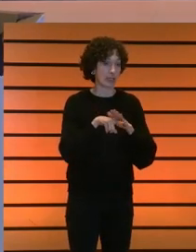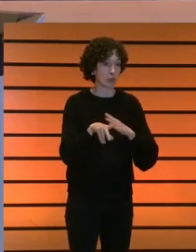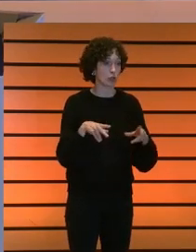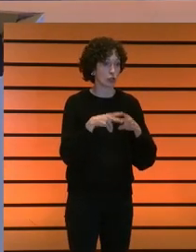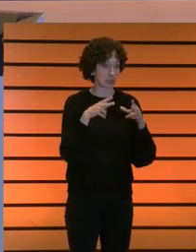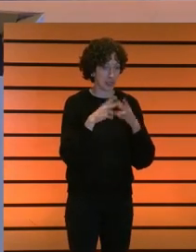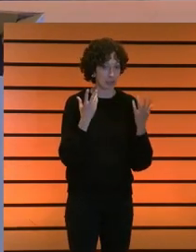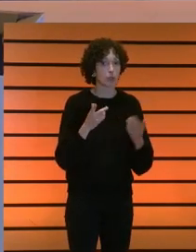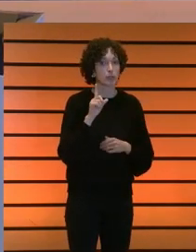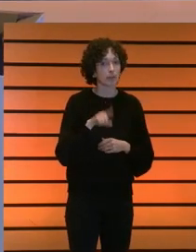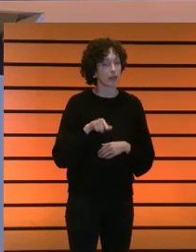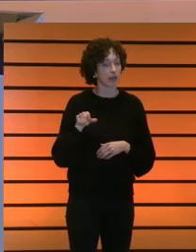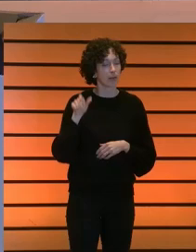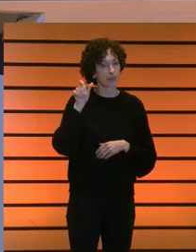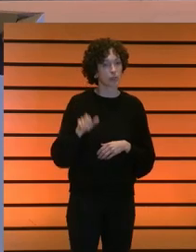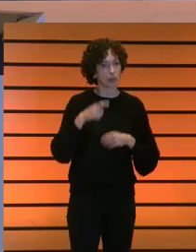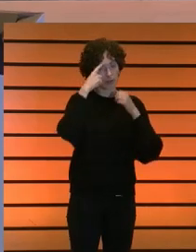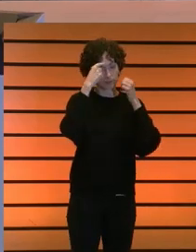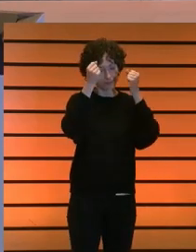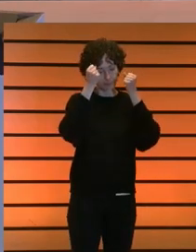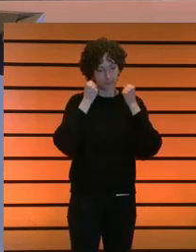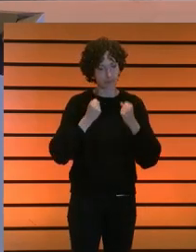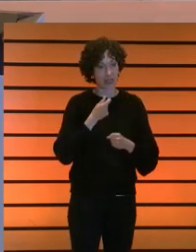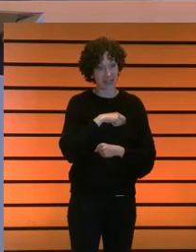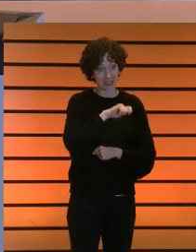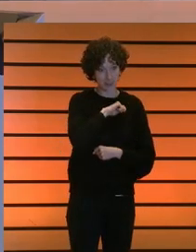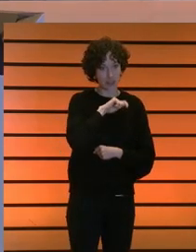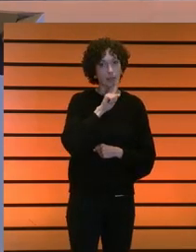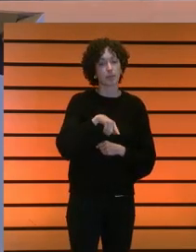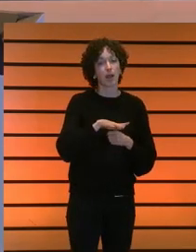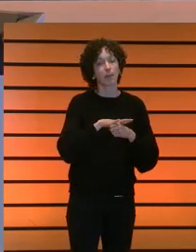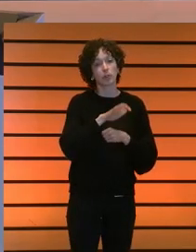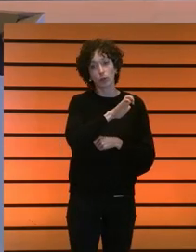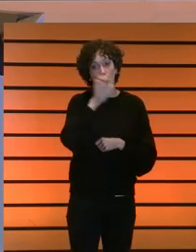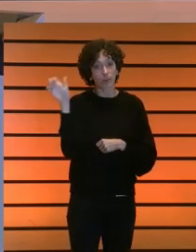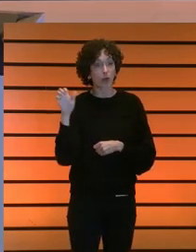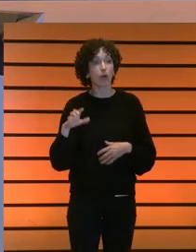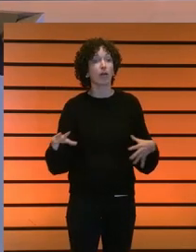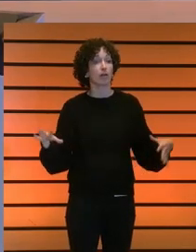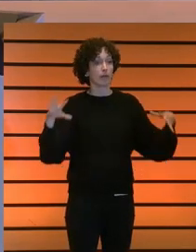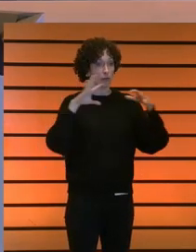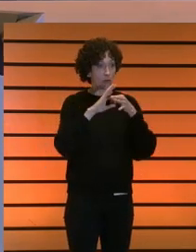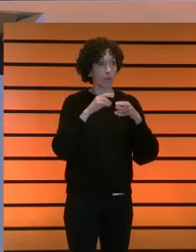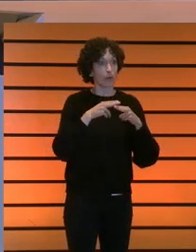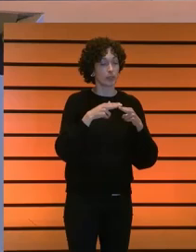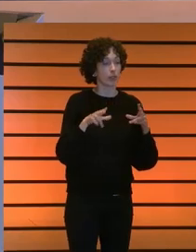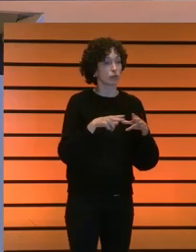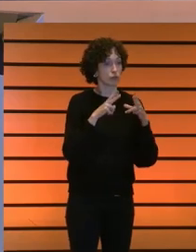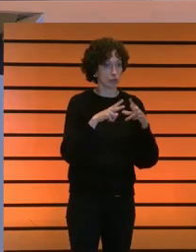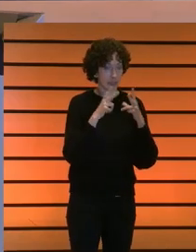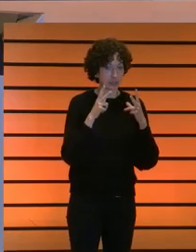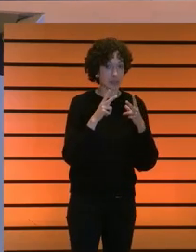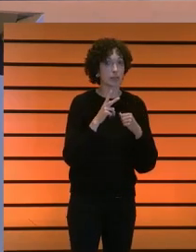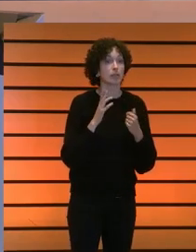máximos expertos en España en el ámbito europeo vinculados con políticas sociales